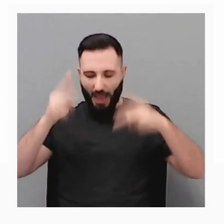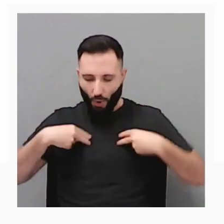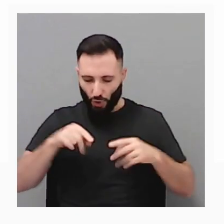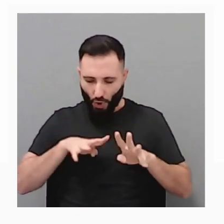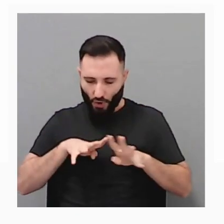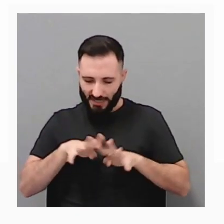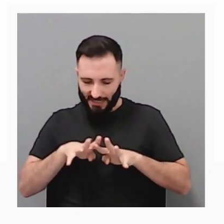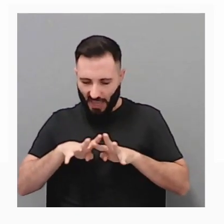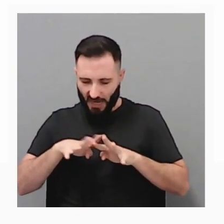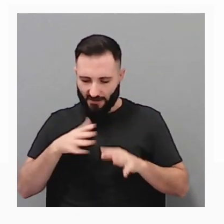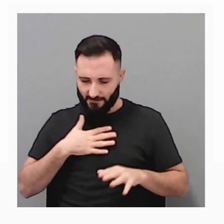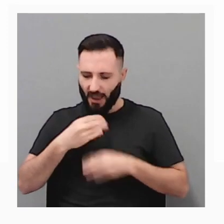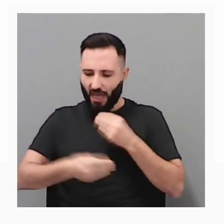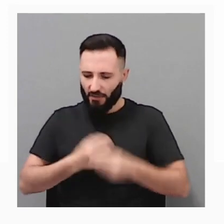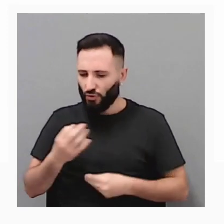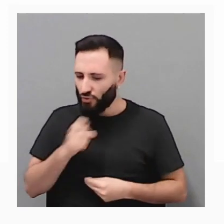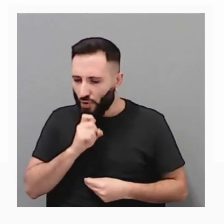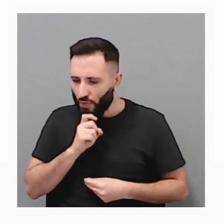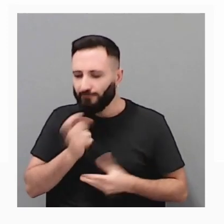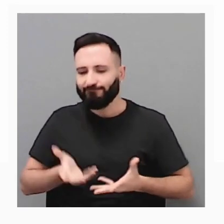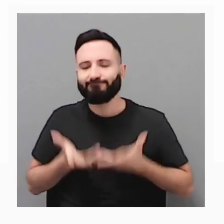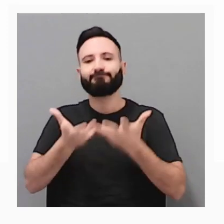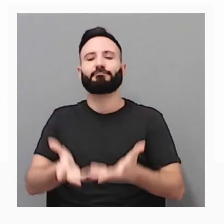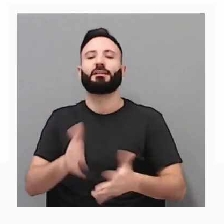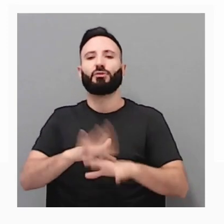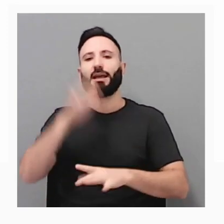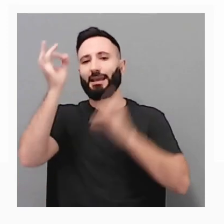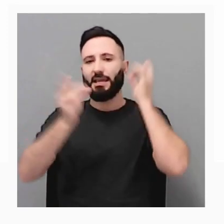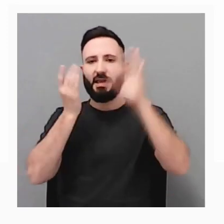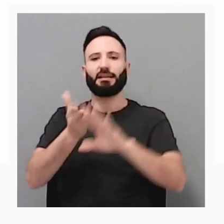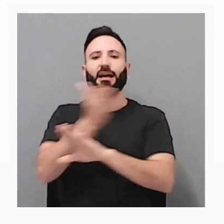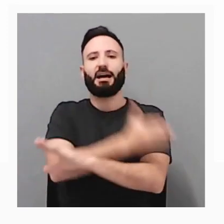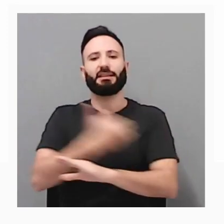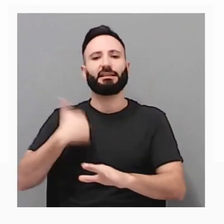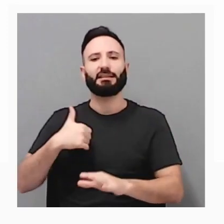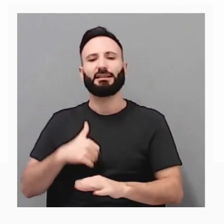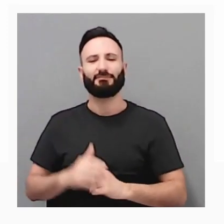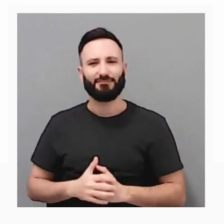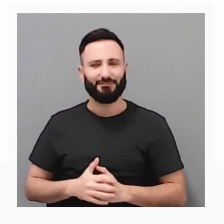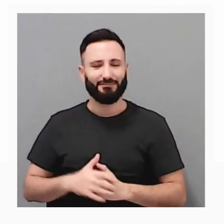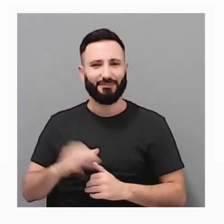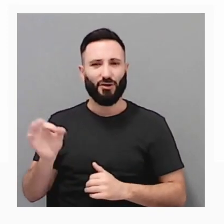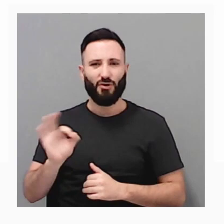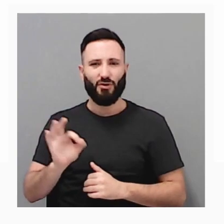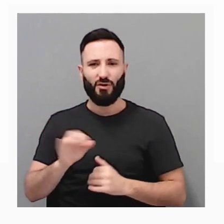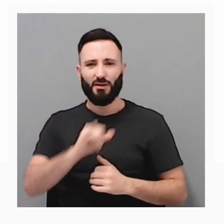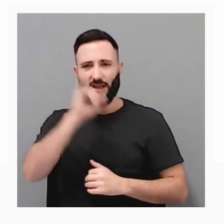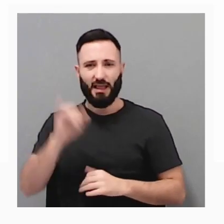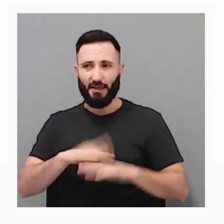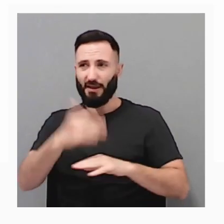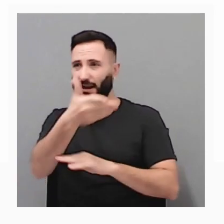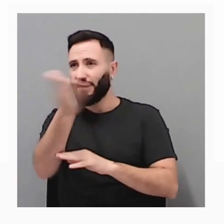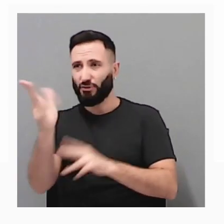Cuestionarnos en nuestras creencias, en estas ideas preconcebidas, de estos prejuicios que podamos tener hacia los demás.